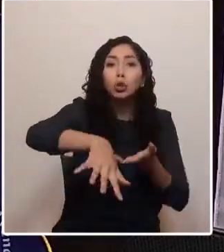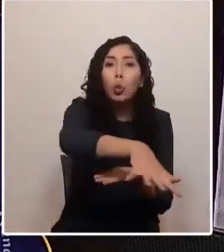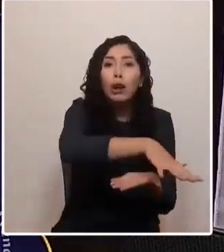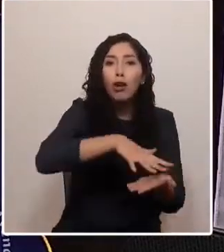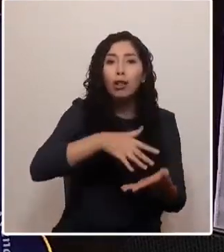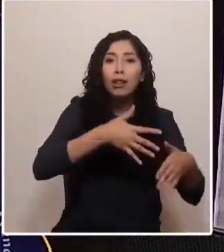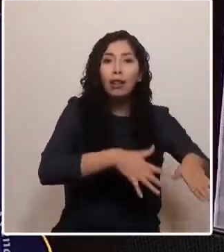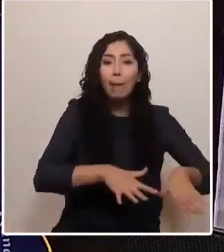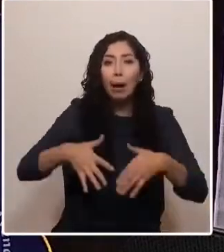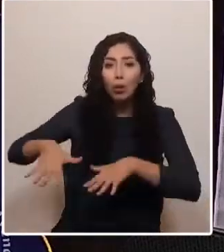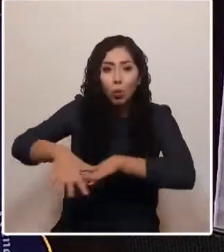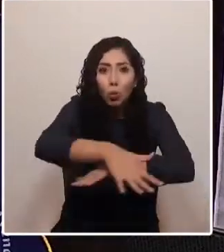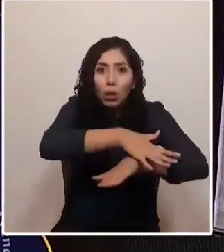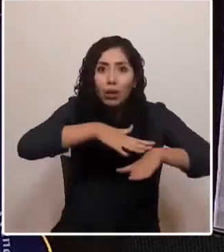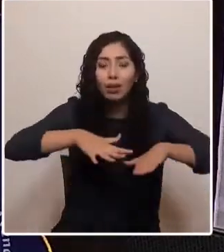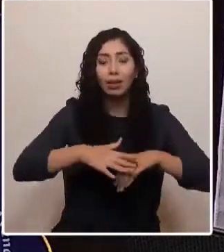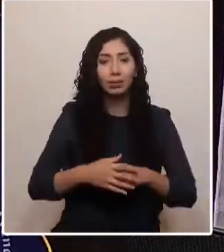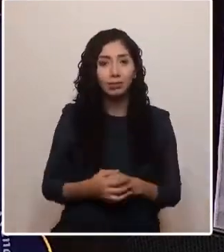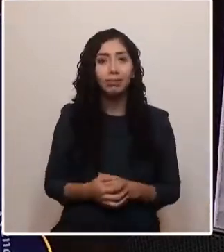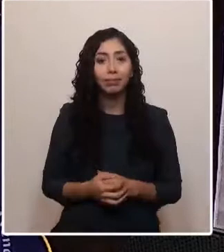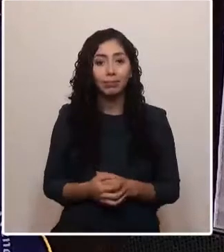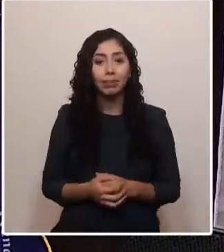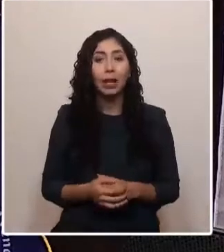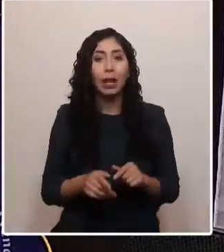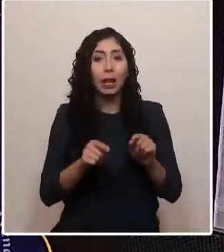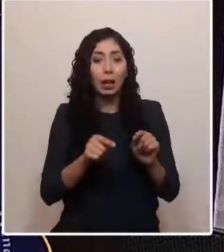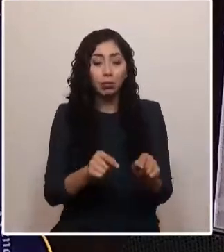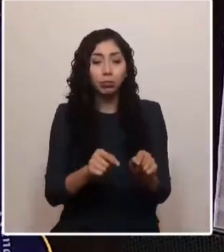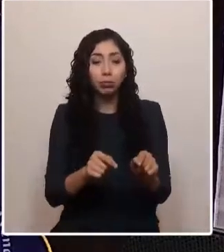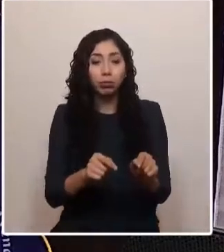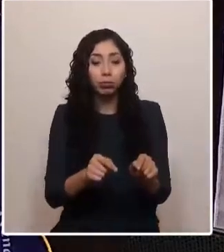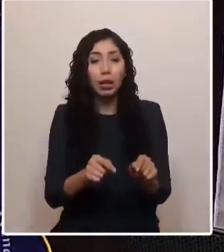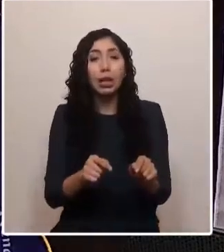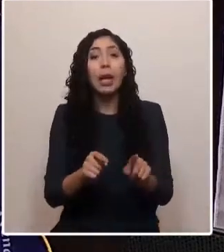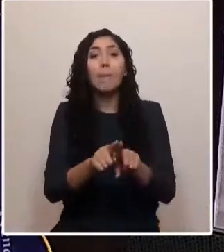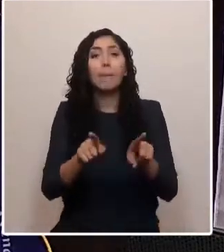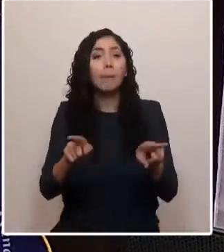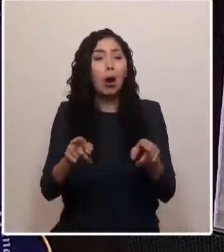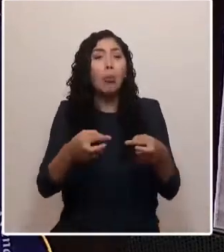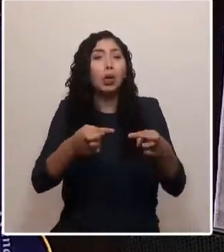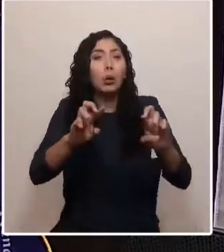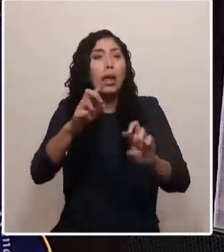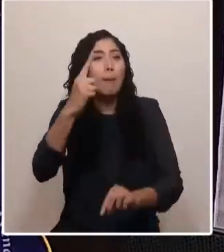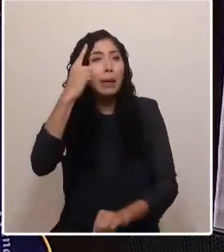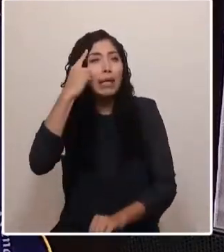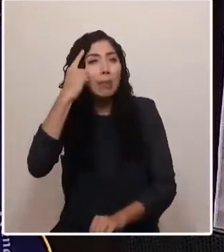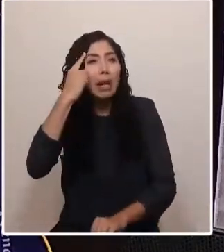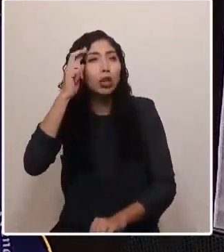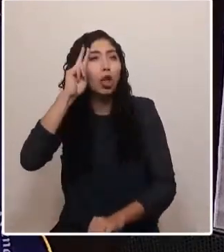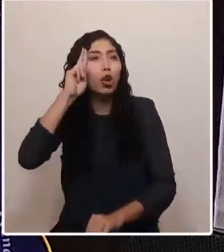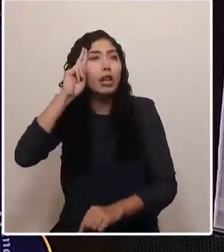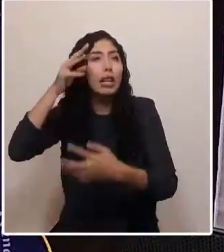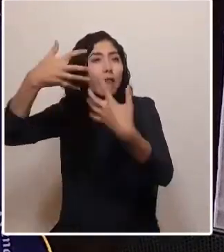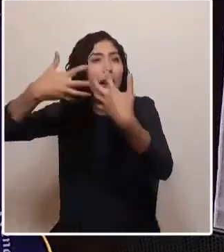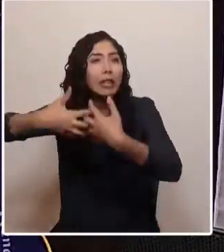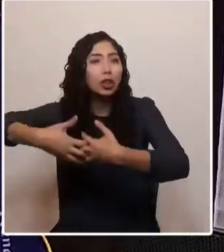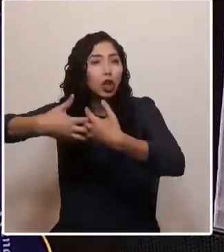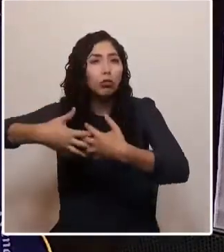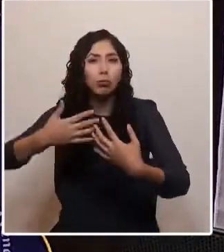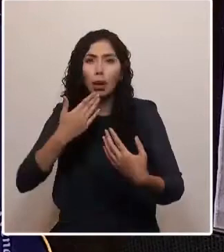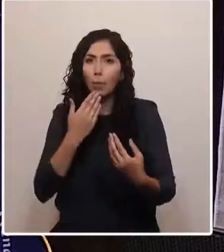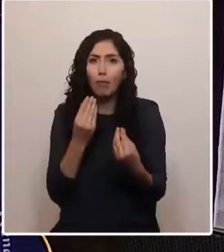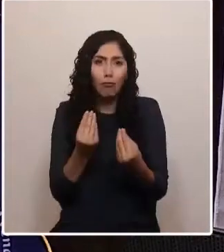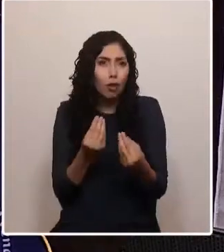preservación de la biodiversidad es también algo estratégico. Los espacios de pensamiento crítico y reflexión también lo son. La